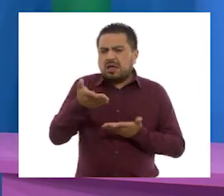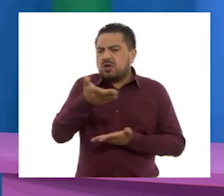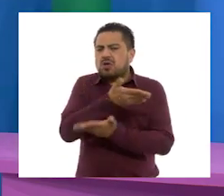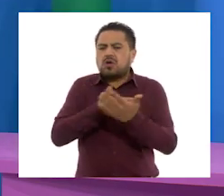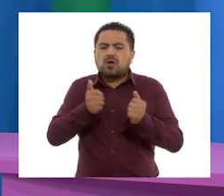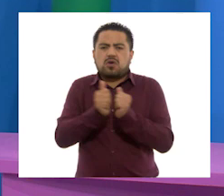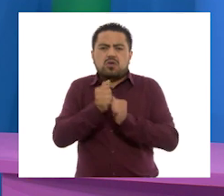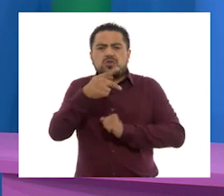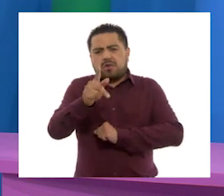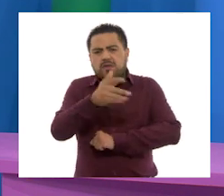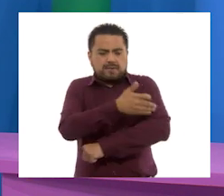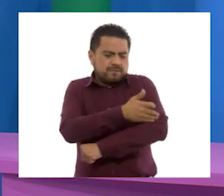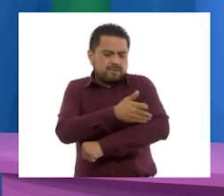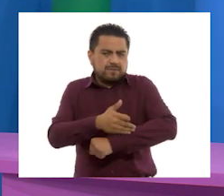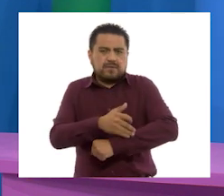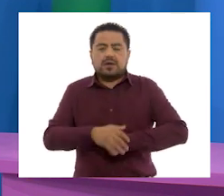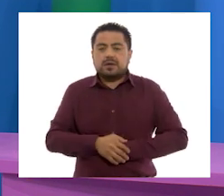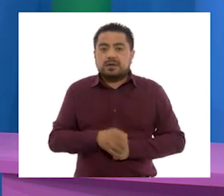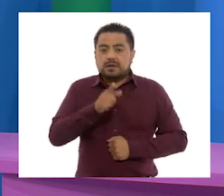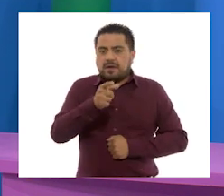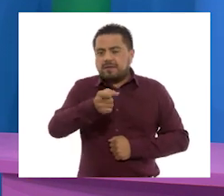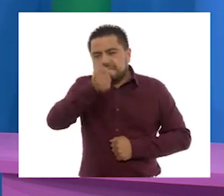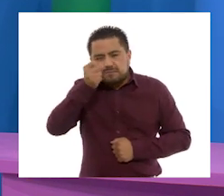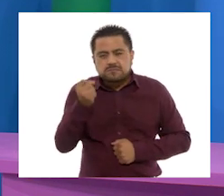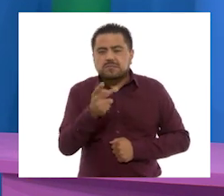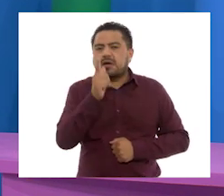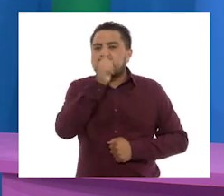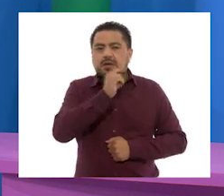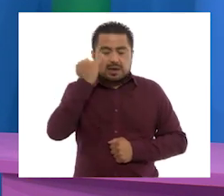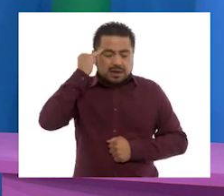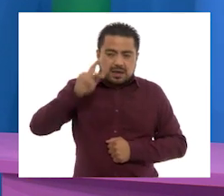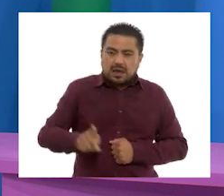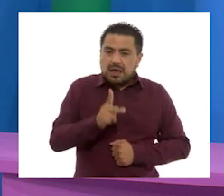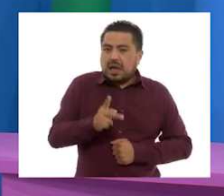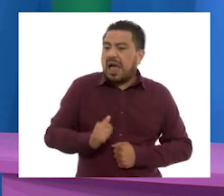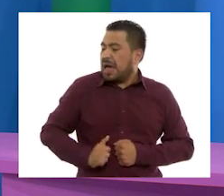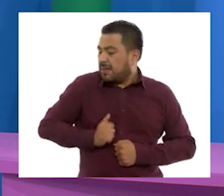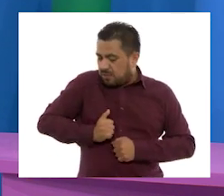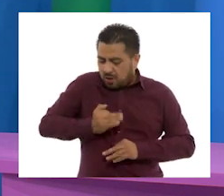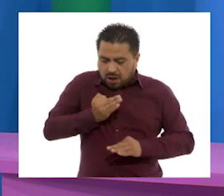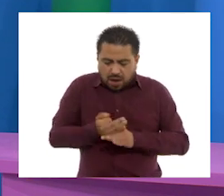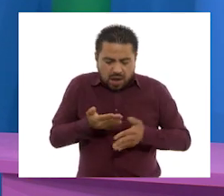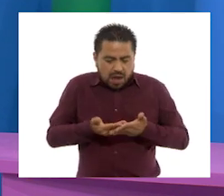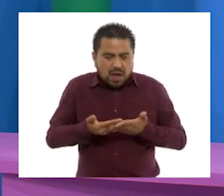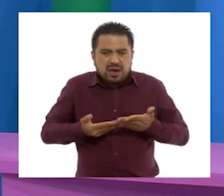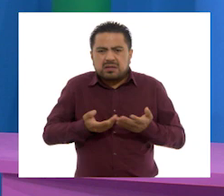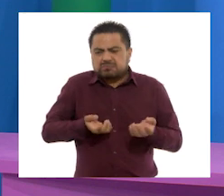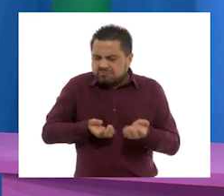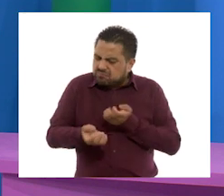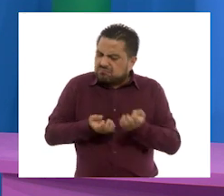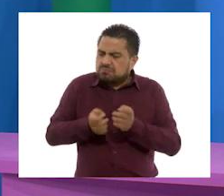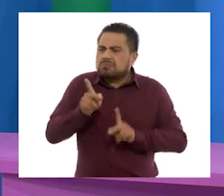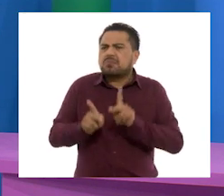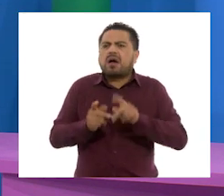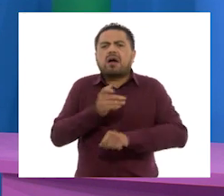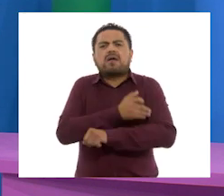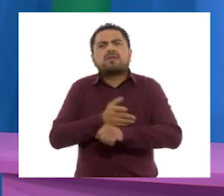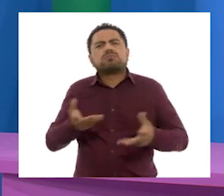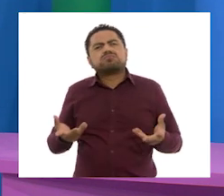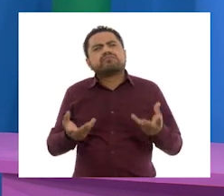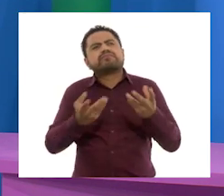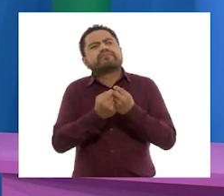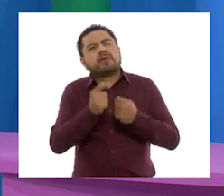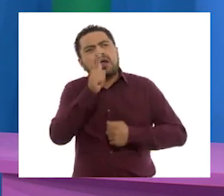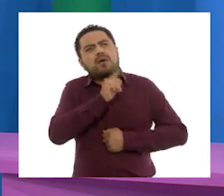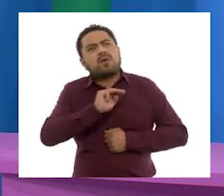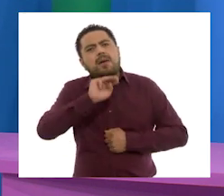de hoy con tu familia. Si tienes la fortuna de hablar una lengua indígena, aprovecha también ese momento para practicarla y platicar con tu familia en tu lengua